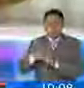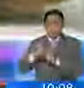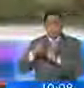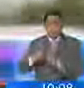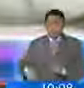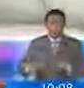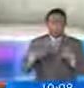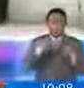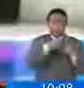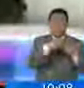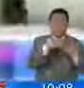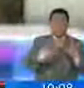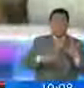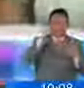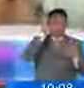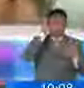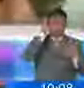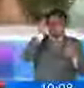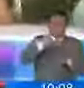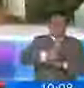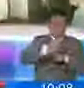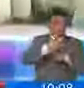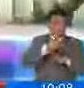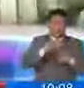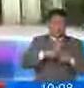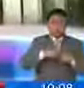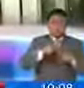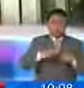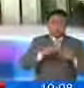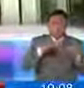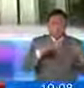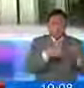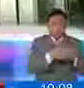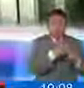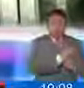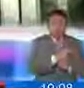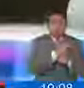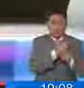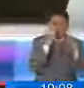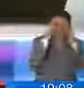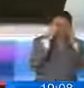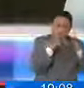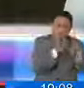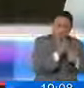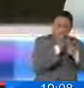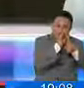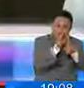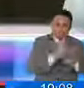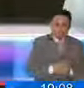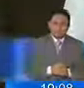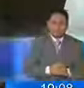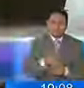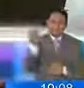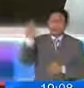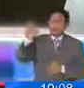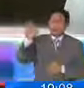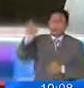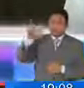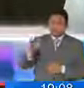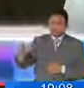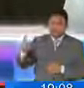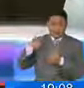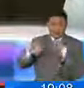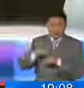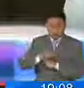uno de ellos preocupa a las autoridades, permanecen en el área de cuidados intensivos. 19 heridos que están estables, que están